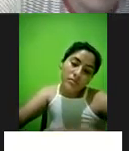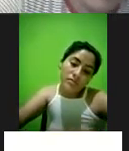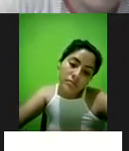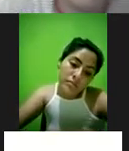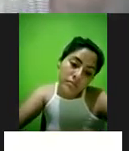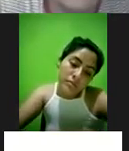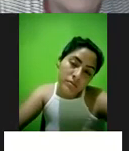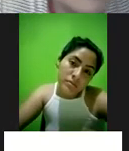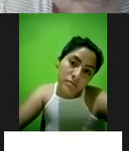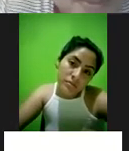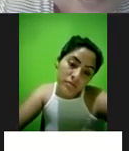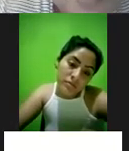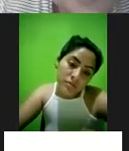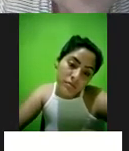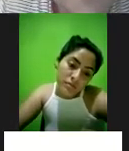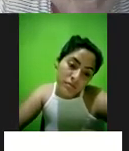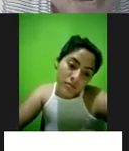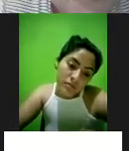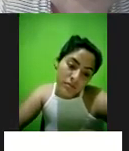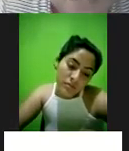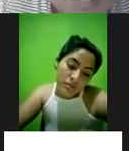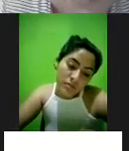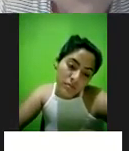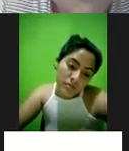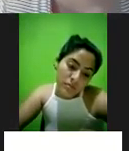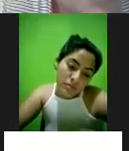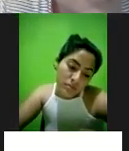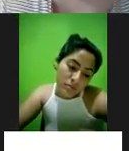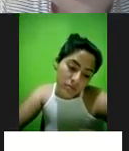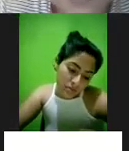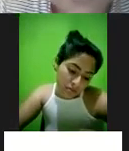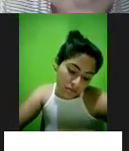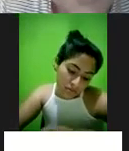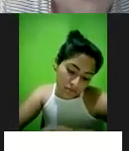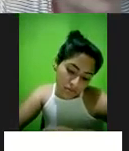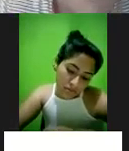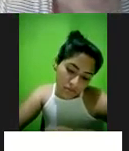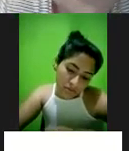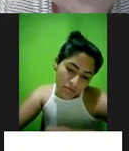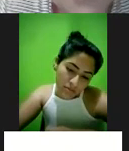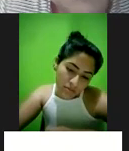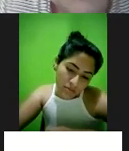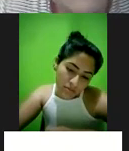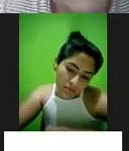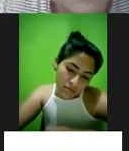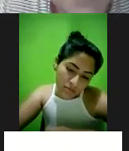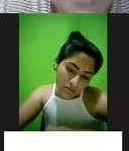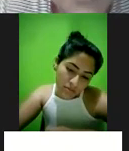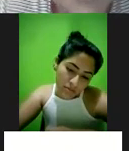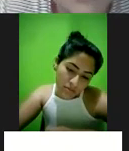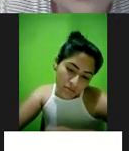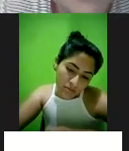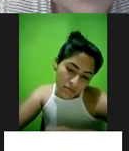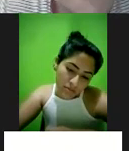función. Los componentes del sistema tegumentario. Tenemos piel, pelo, uñas, uñas de pie y de mano, glándula sudorípara